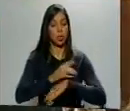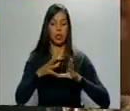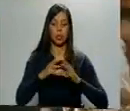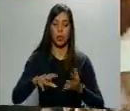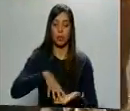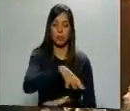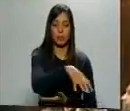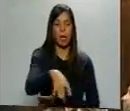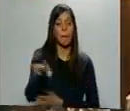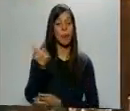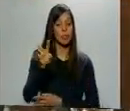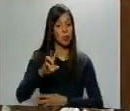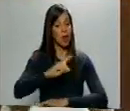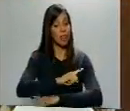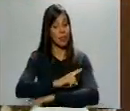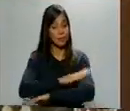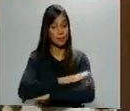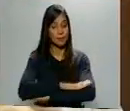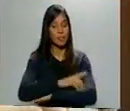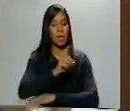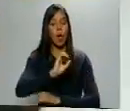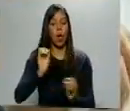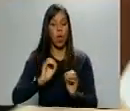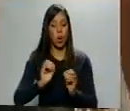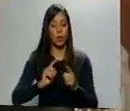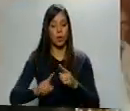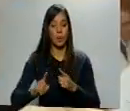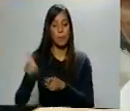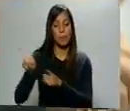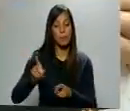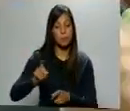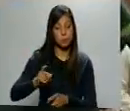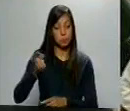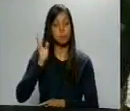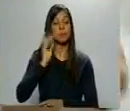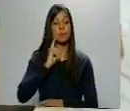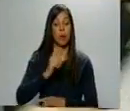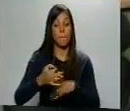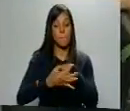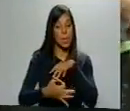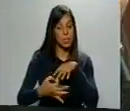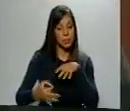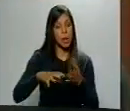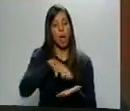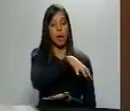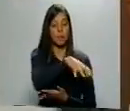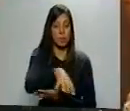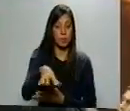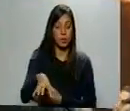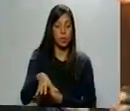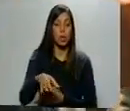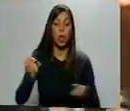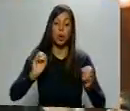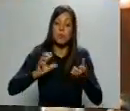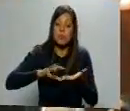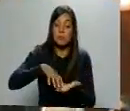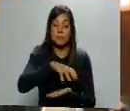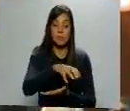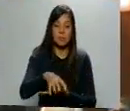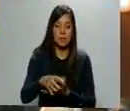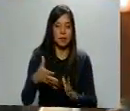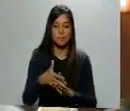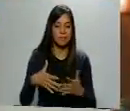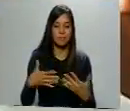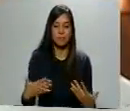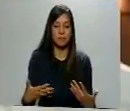Nacional, para todo lo que tenga que ver con multas a nivel municipal, regional y estatal, que permita